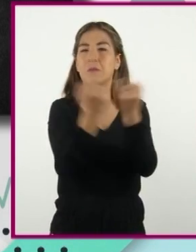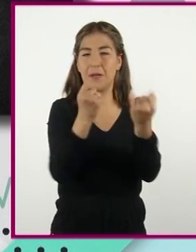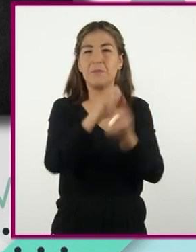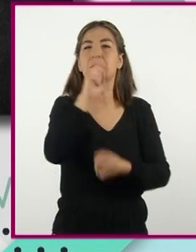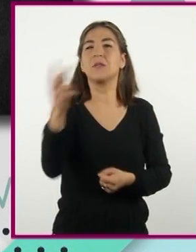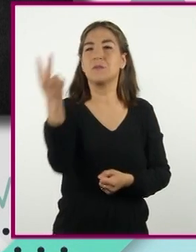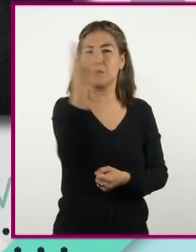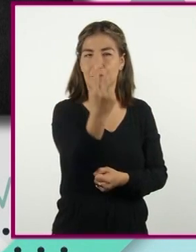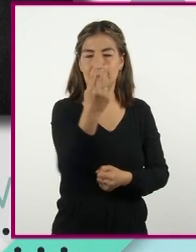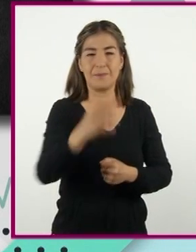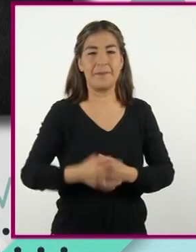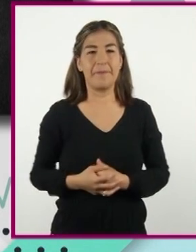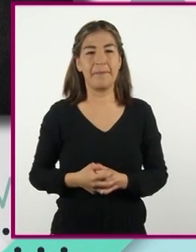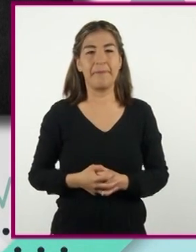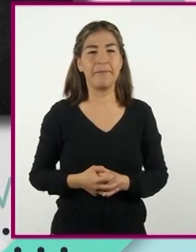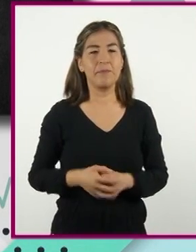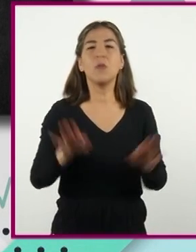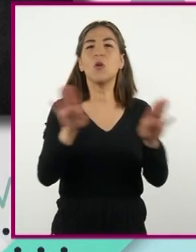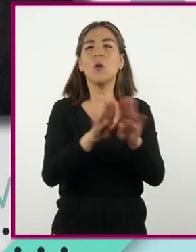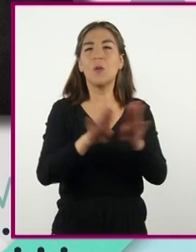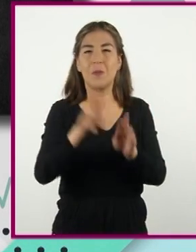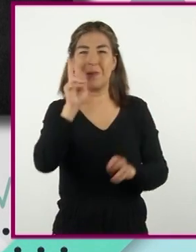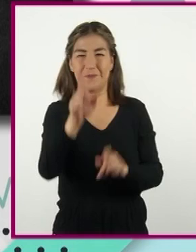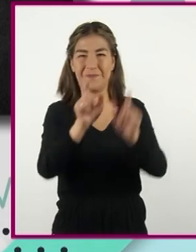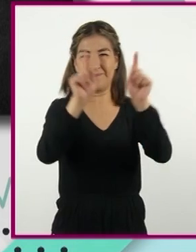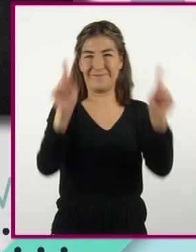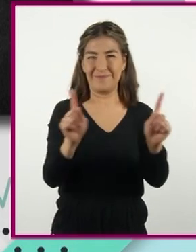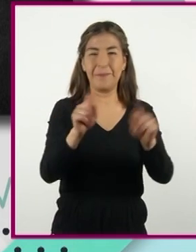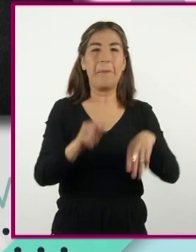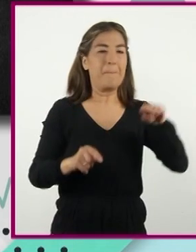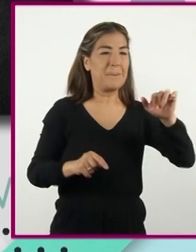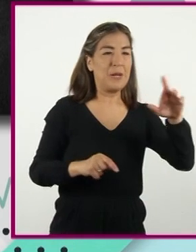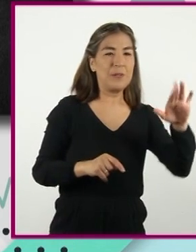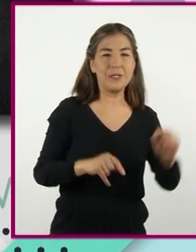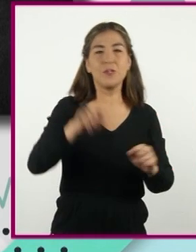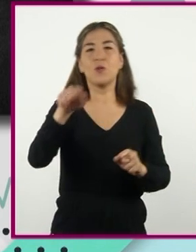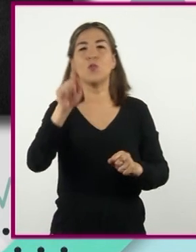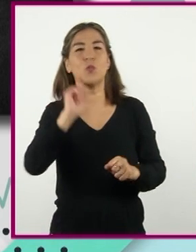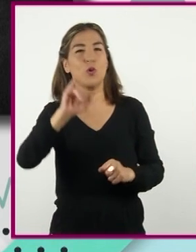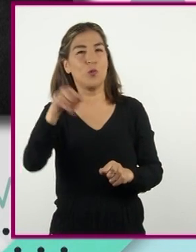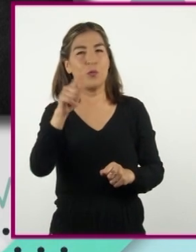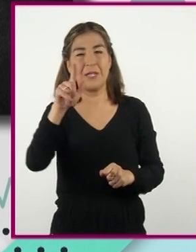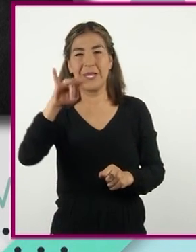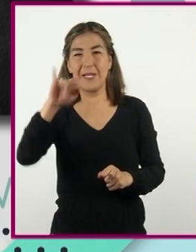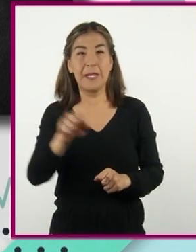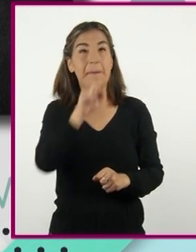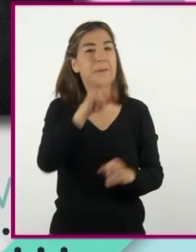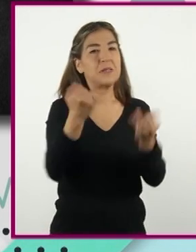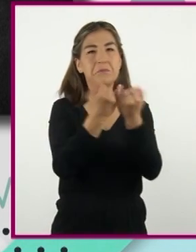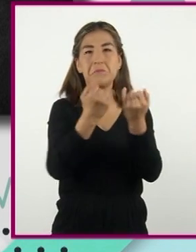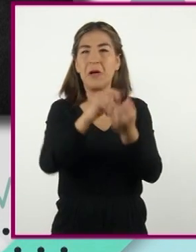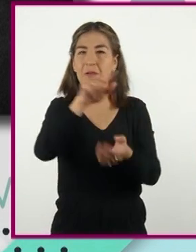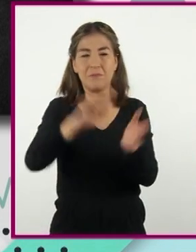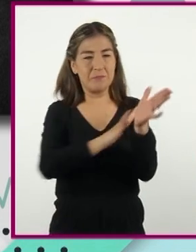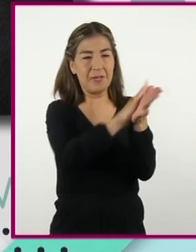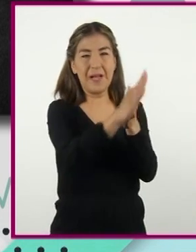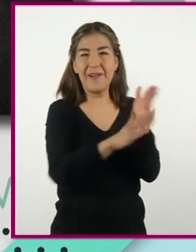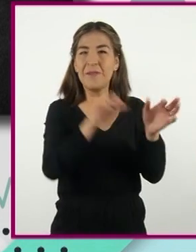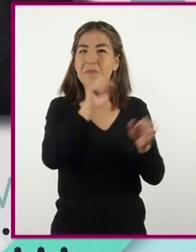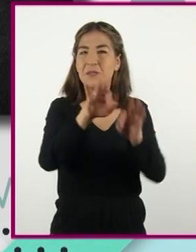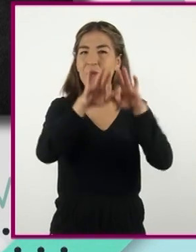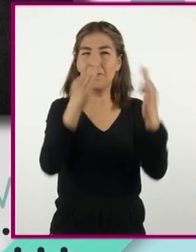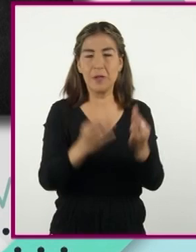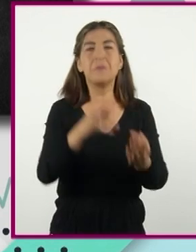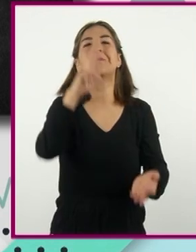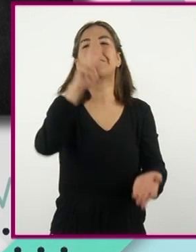cuadradas. Como las expresiones que encontraron Mauricio y Julieta corresponden al área de la misma figura, podemos decir que